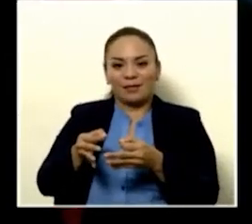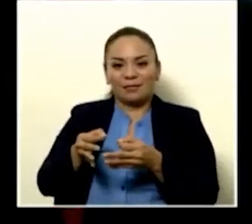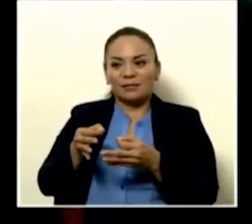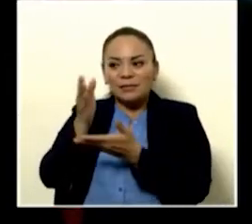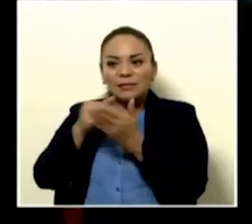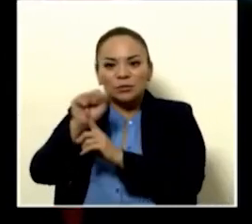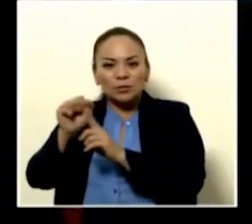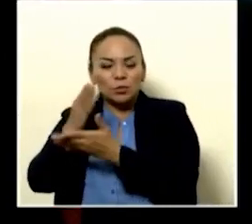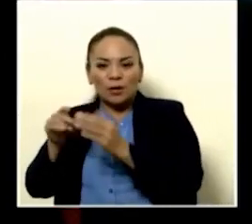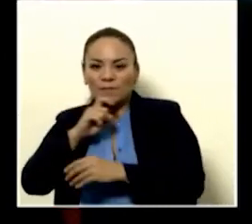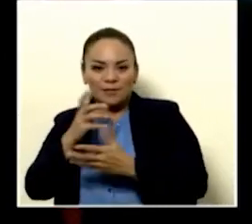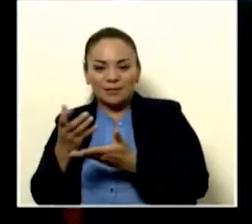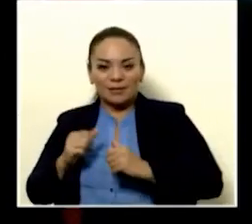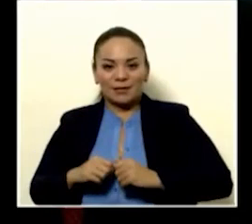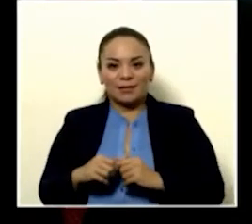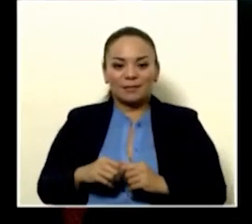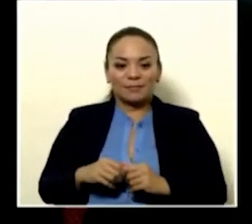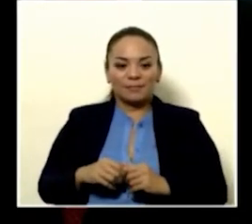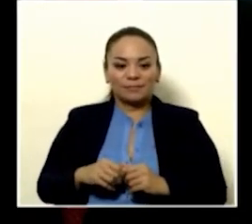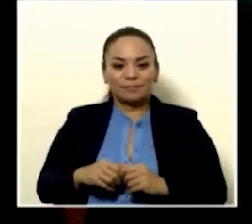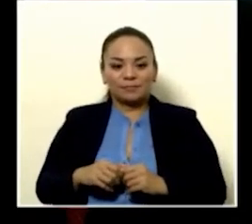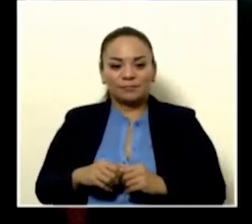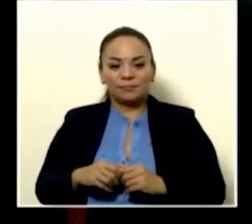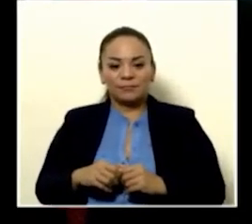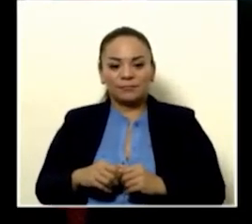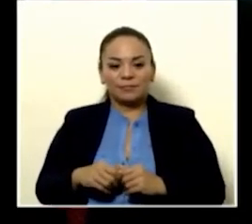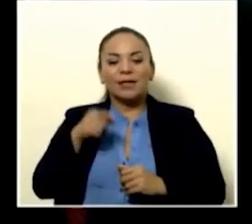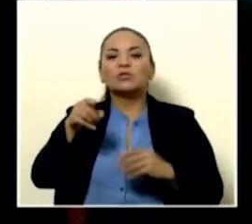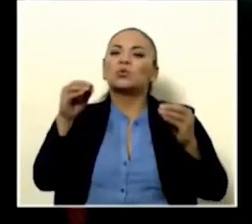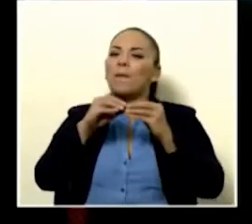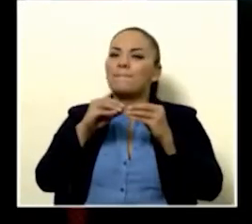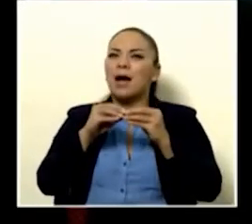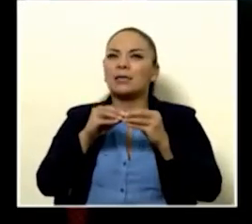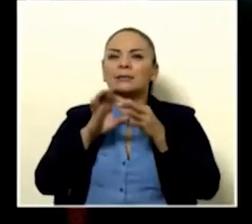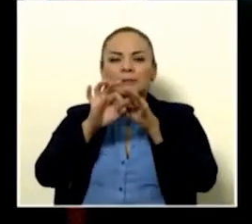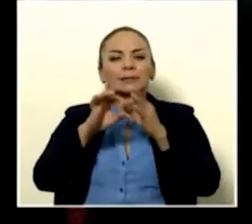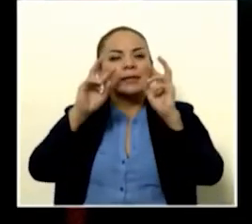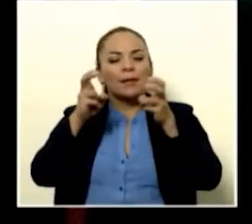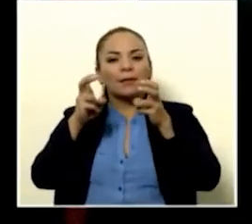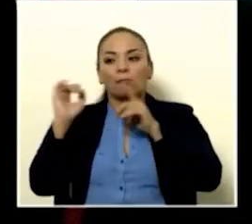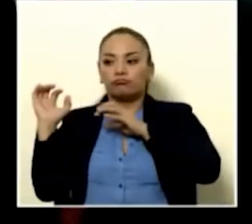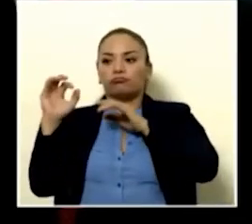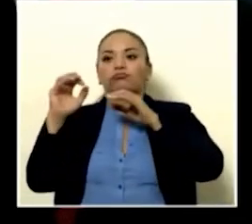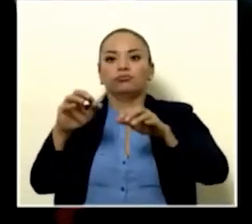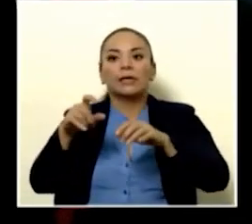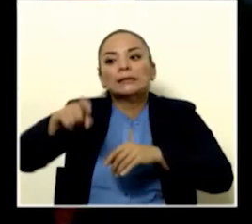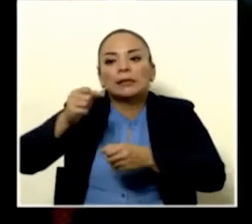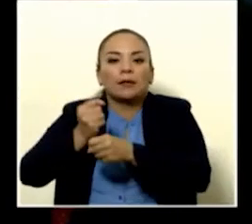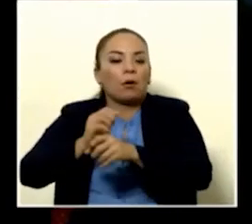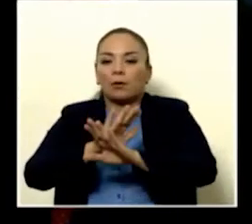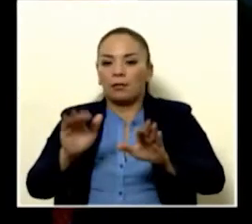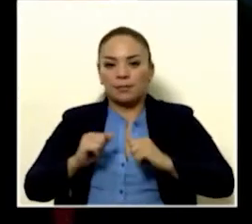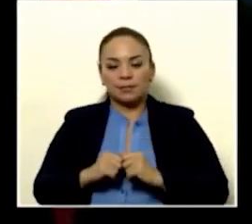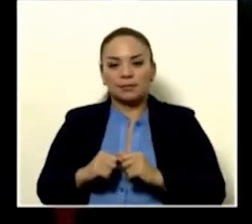reconocidos. Obedecen más a fenómenos de migración económica y a personas que ya estaban